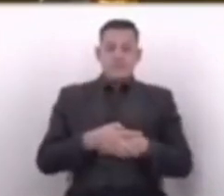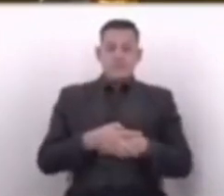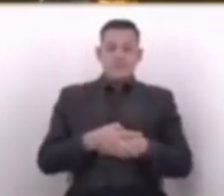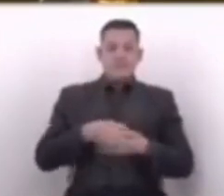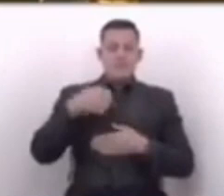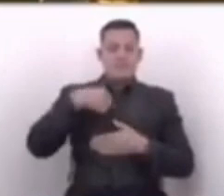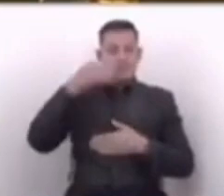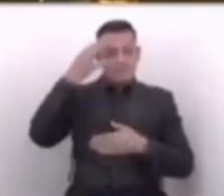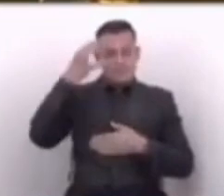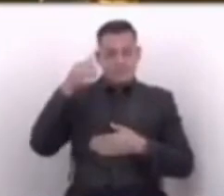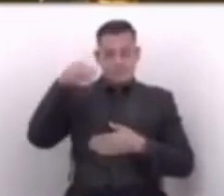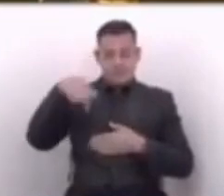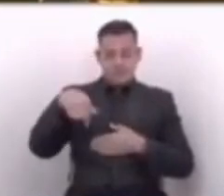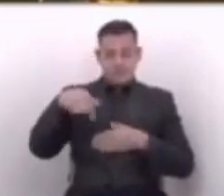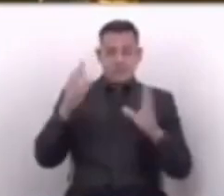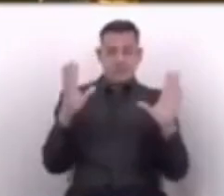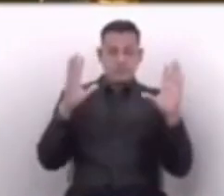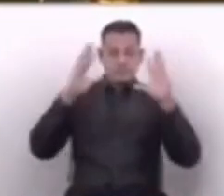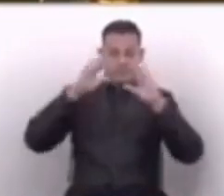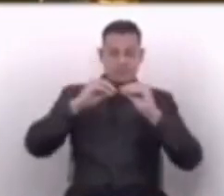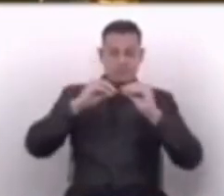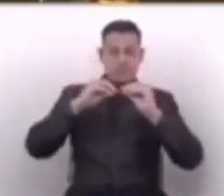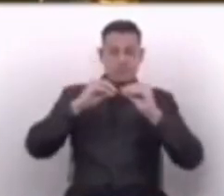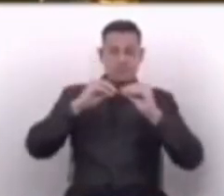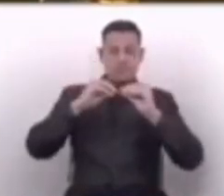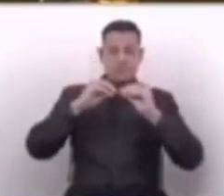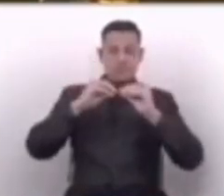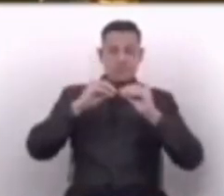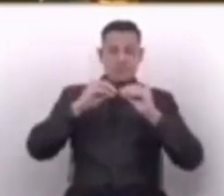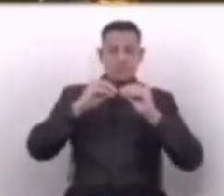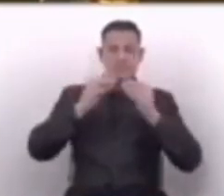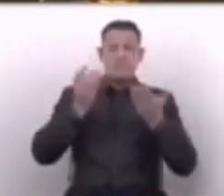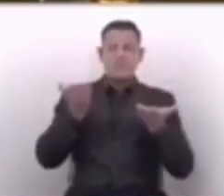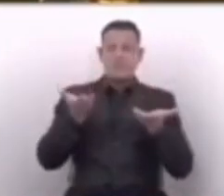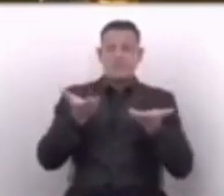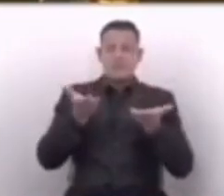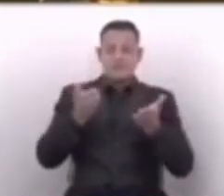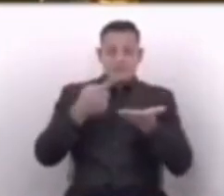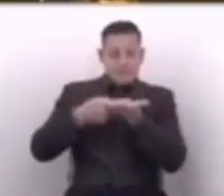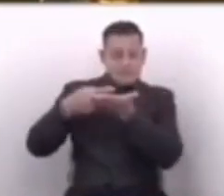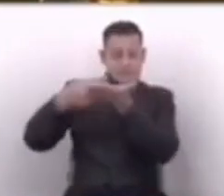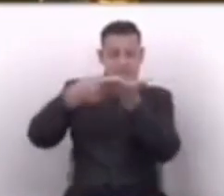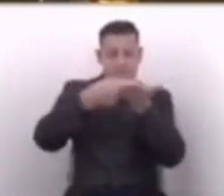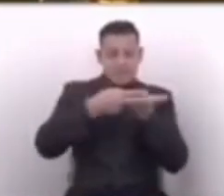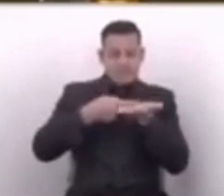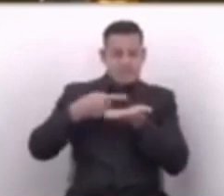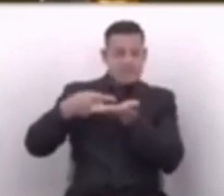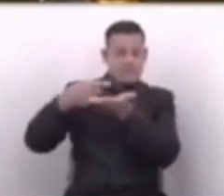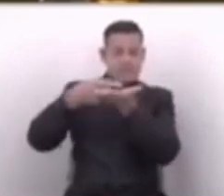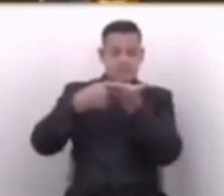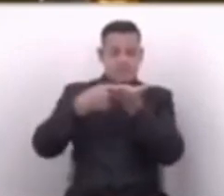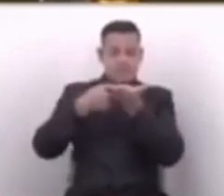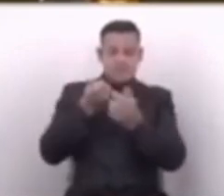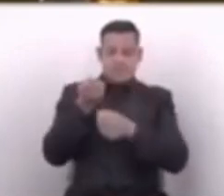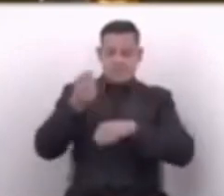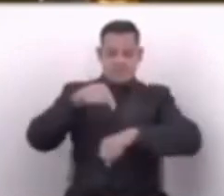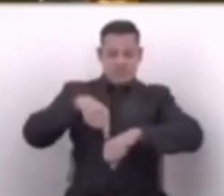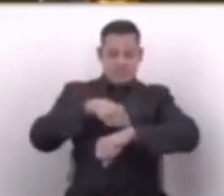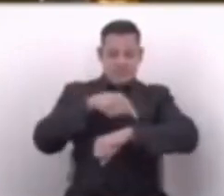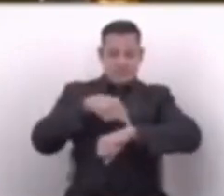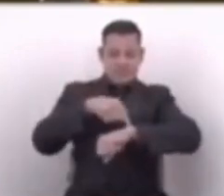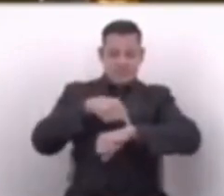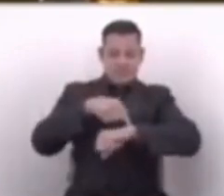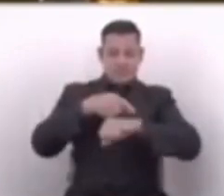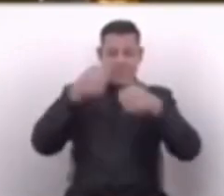Lo que ahora, esta noche, se está discutiendo y en unos próximos minutos se